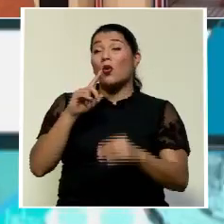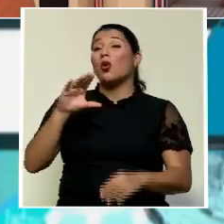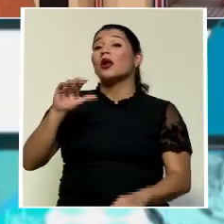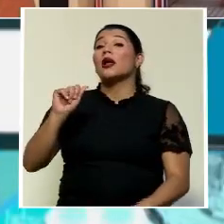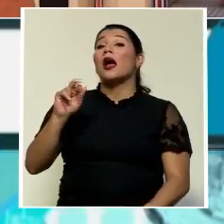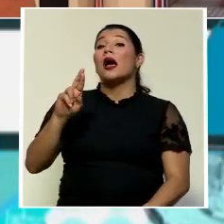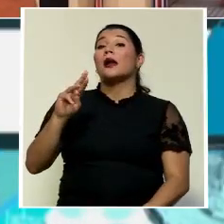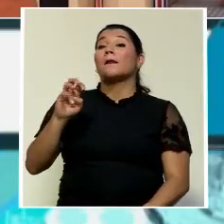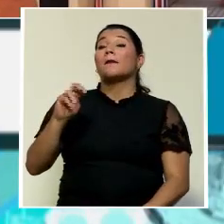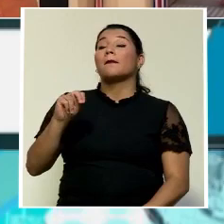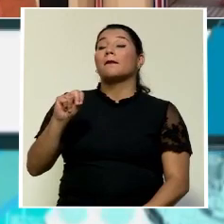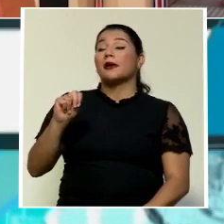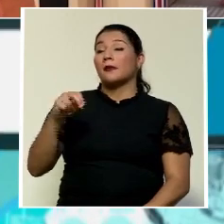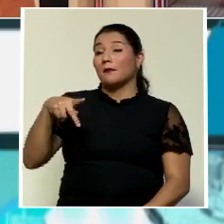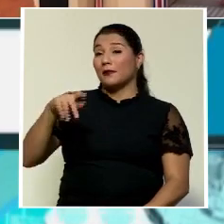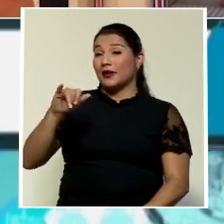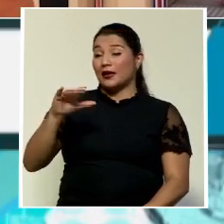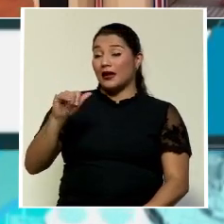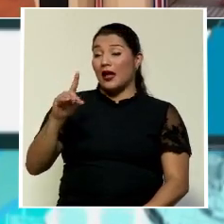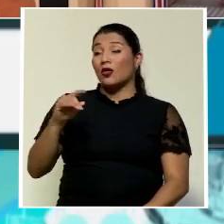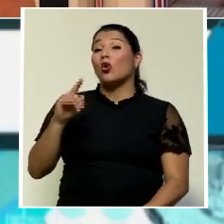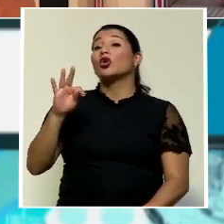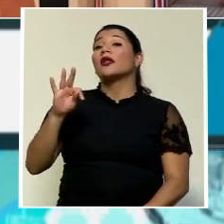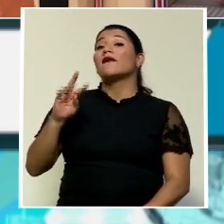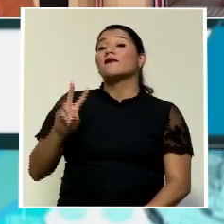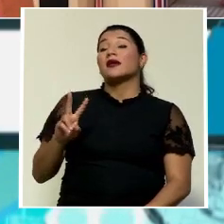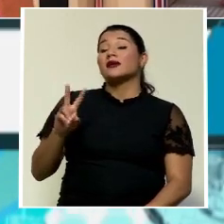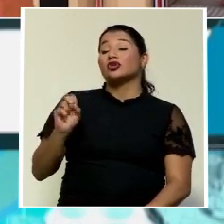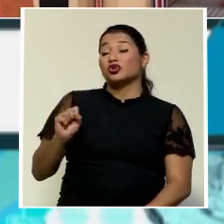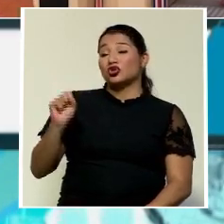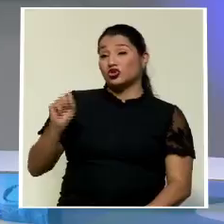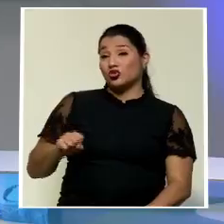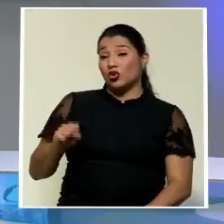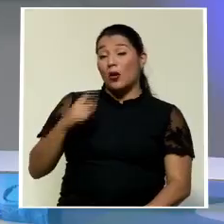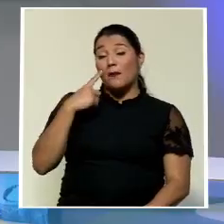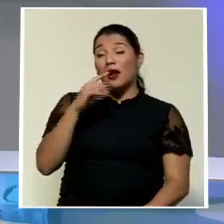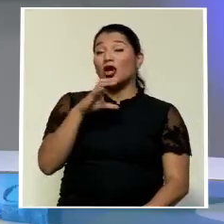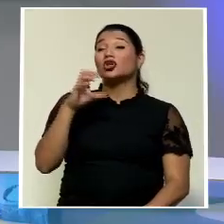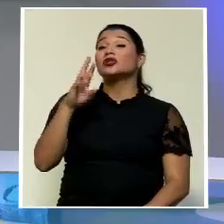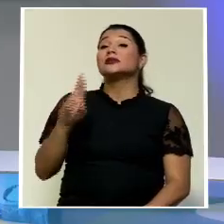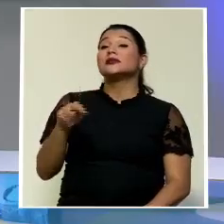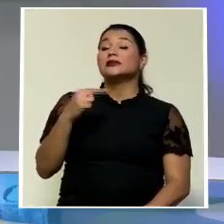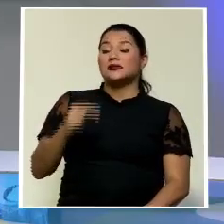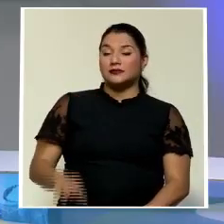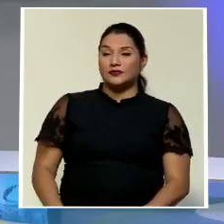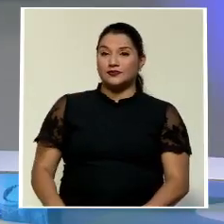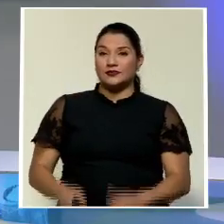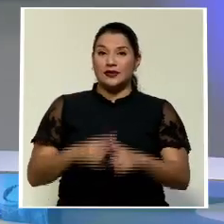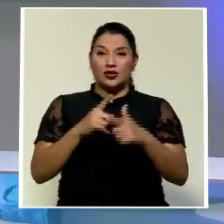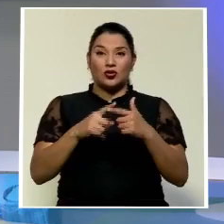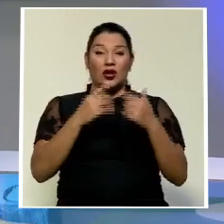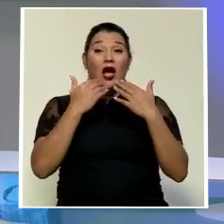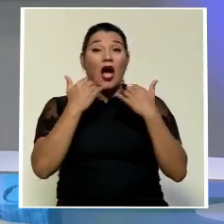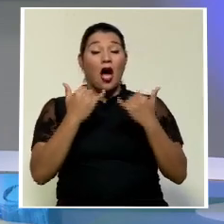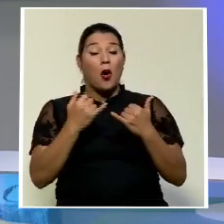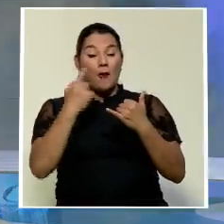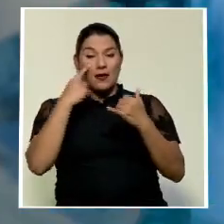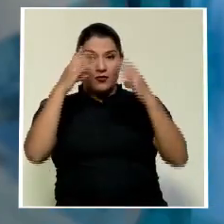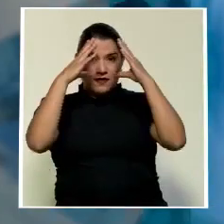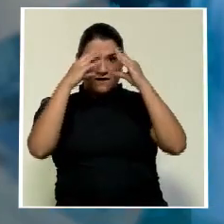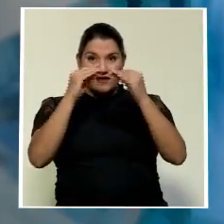Picado de TV Sur Pérez Celedón para Costa Rica Noticias. Gracias, Carmen. Vamos ahora a los